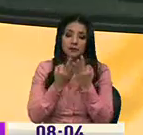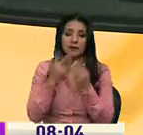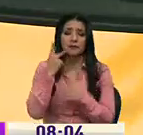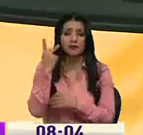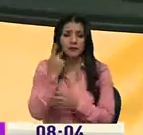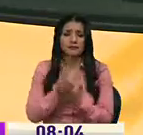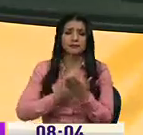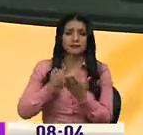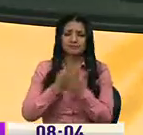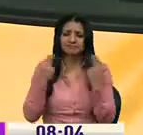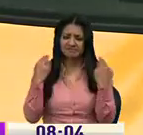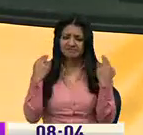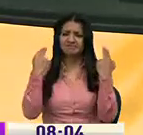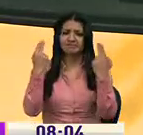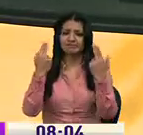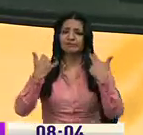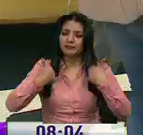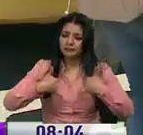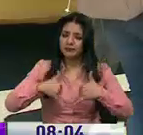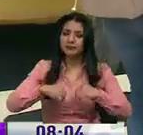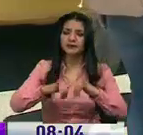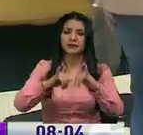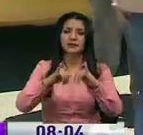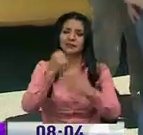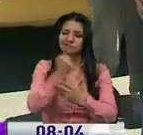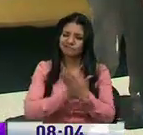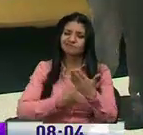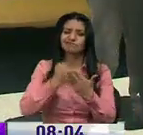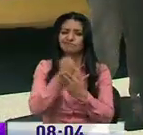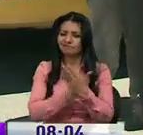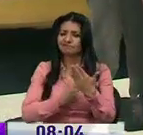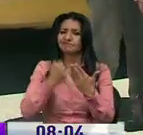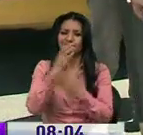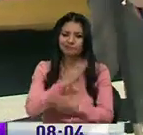de pie para no desmayar en el largo y gris camino que